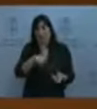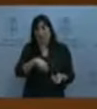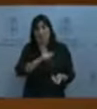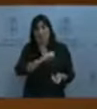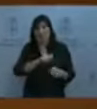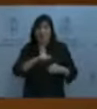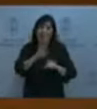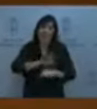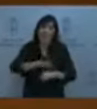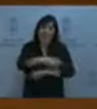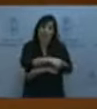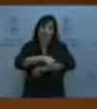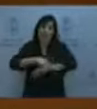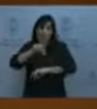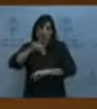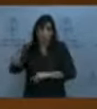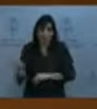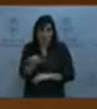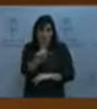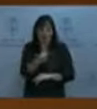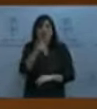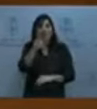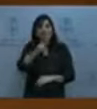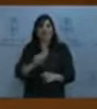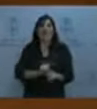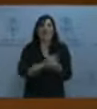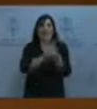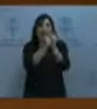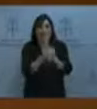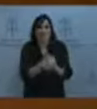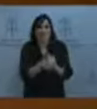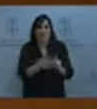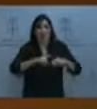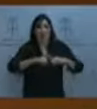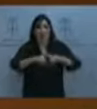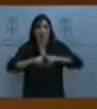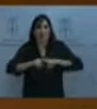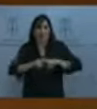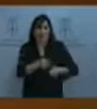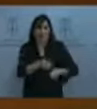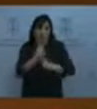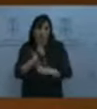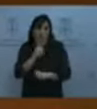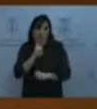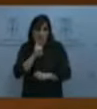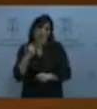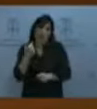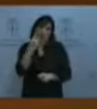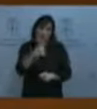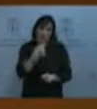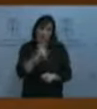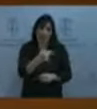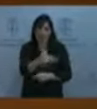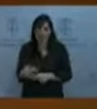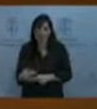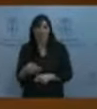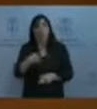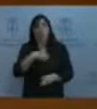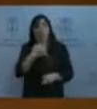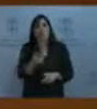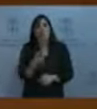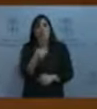de reparto de posibilidades de pesca para las especies sometidas a totales admisibles de capturas, objetivo de las flotas de cerco y